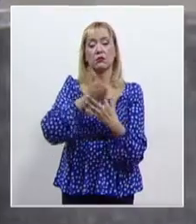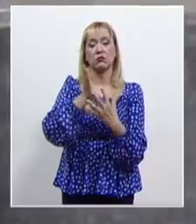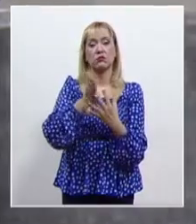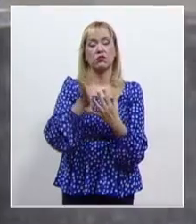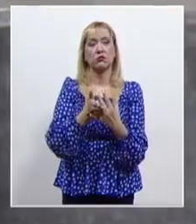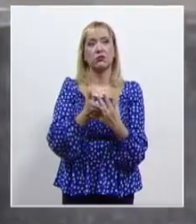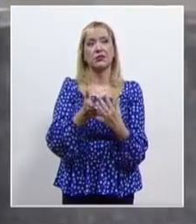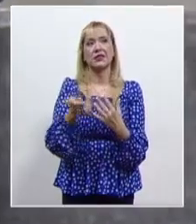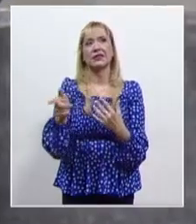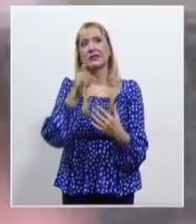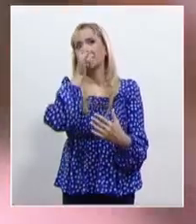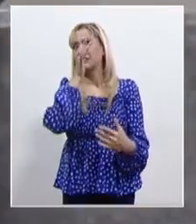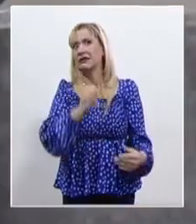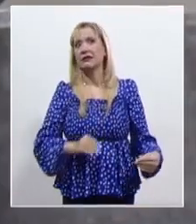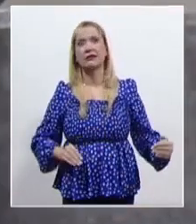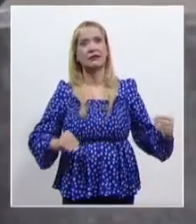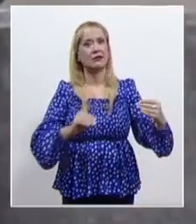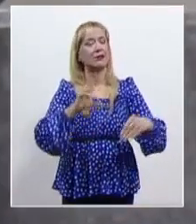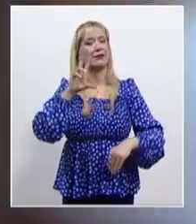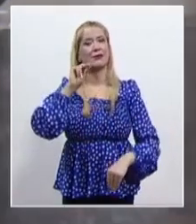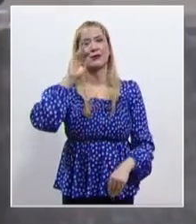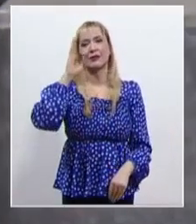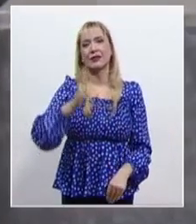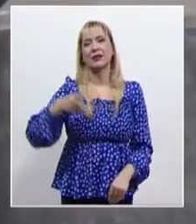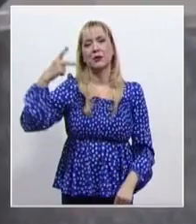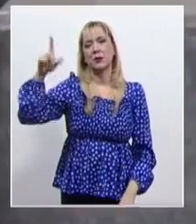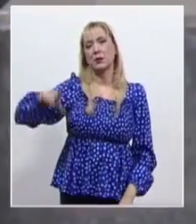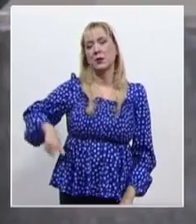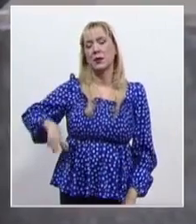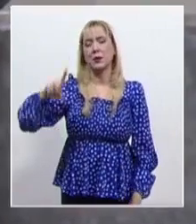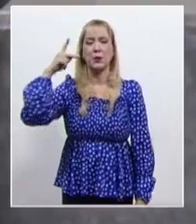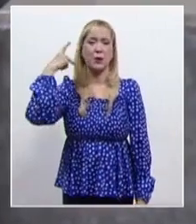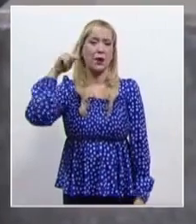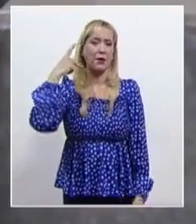fue impugnada ante la Corte por el gobierno de Puebla.